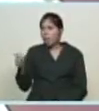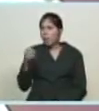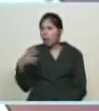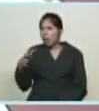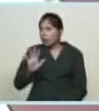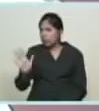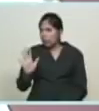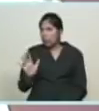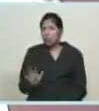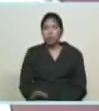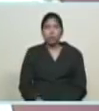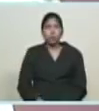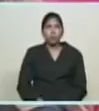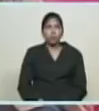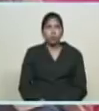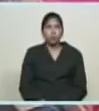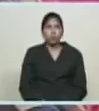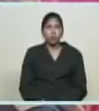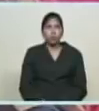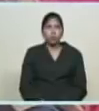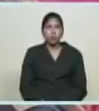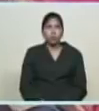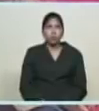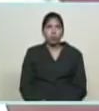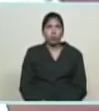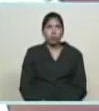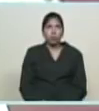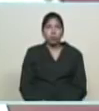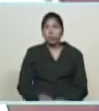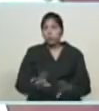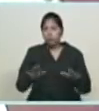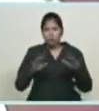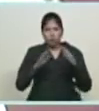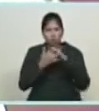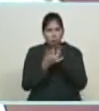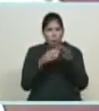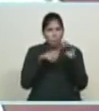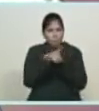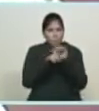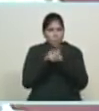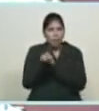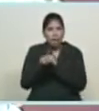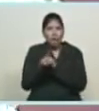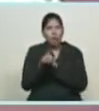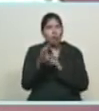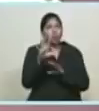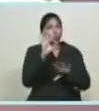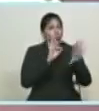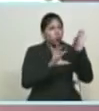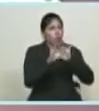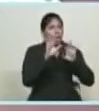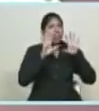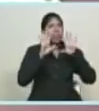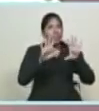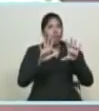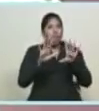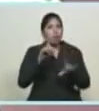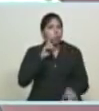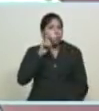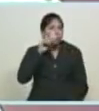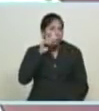se metieron por un barrio, ¿no? A buscar a 10 embarazadas que habían sido